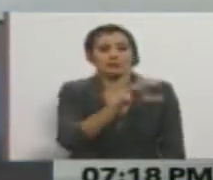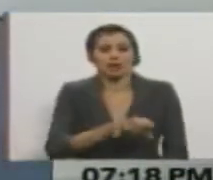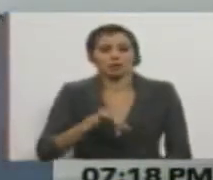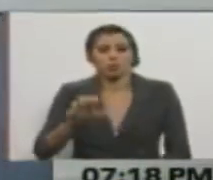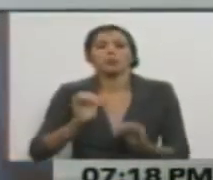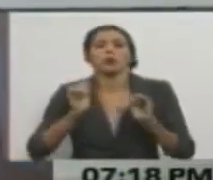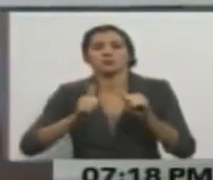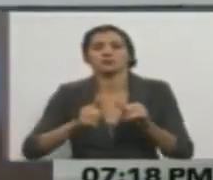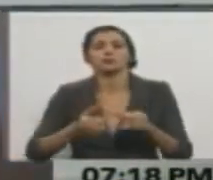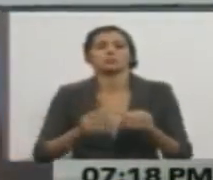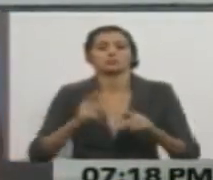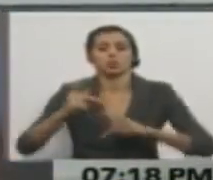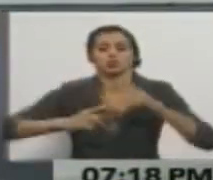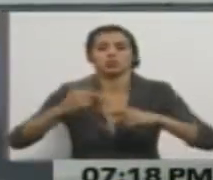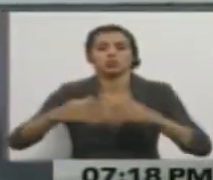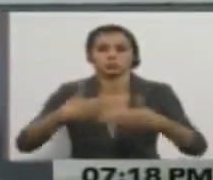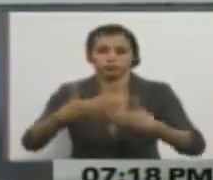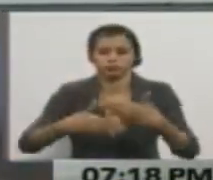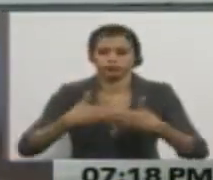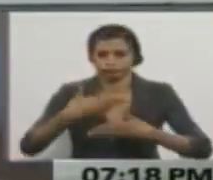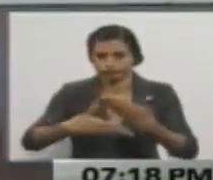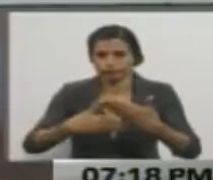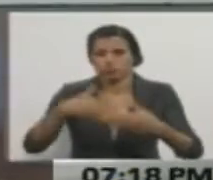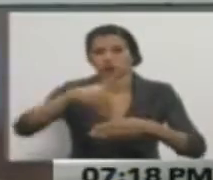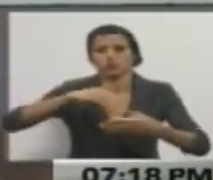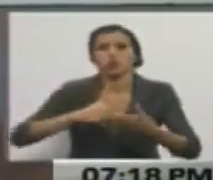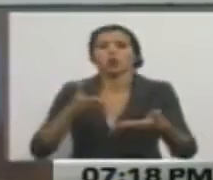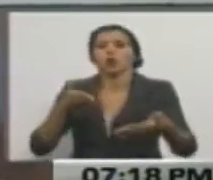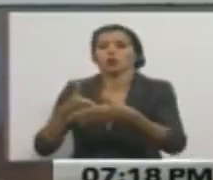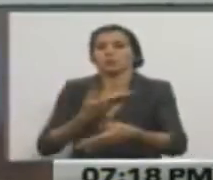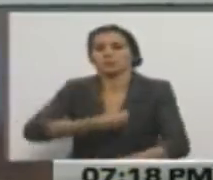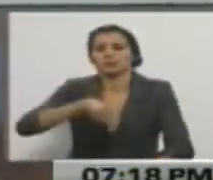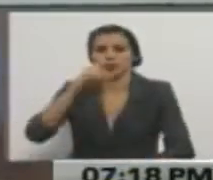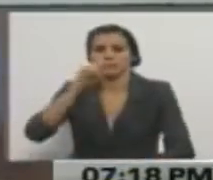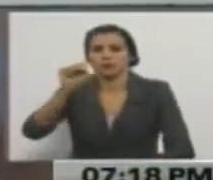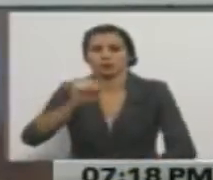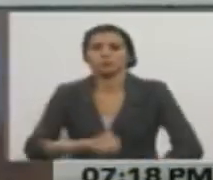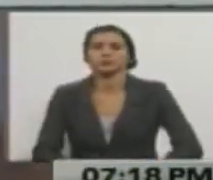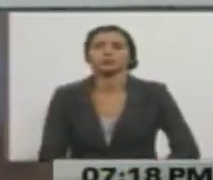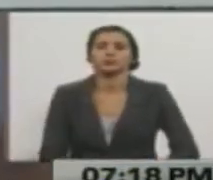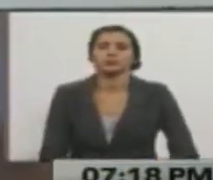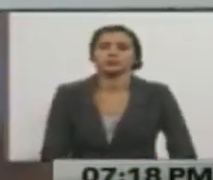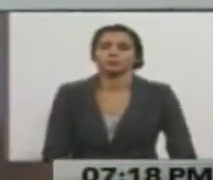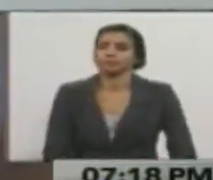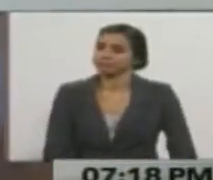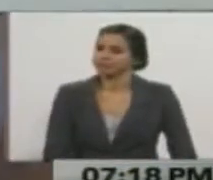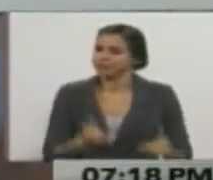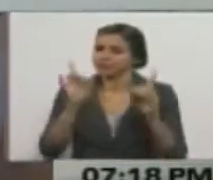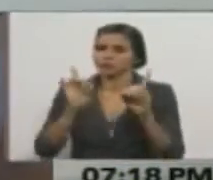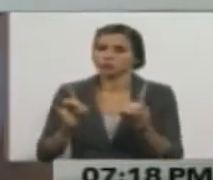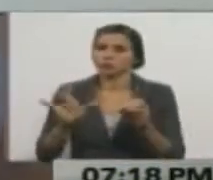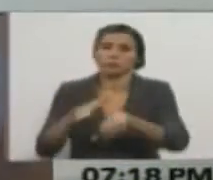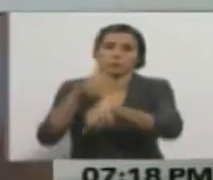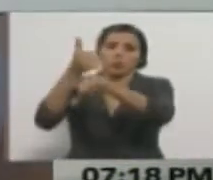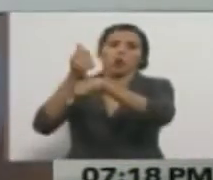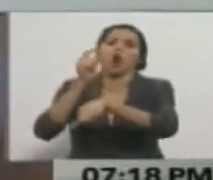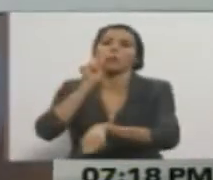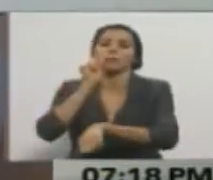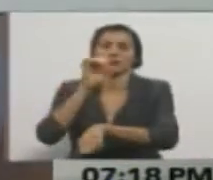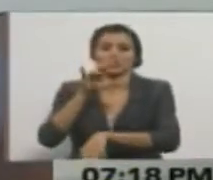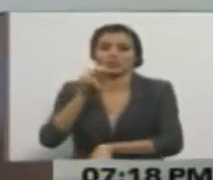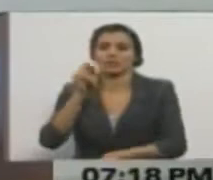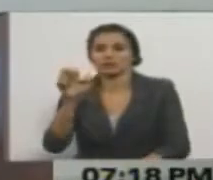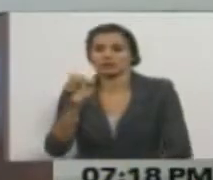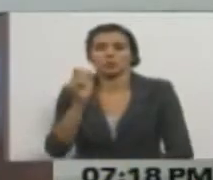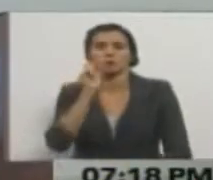el referéndum revocatorio contra el presidente Nicolás Maduro. Ante esta decisión, el rector principal del Consejo Nacional Electoral, estamos hablando de